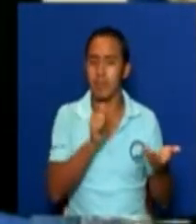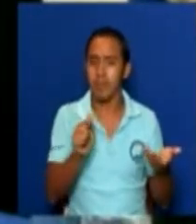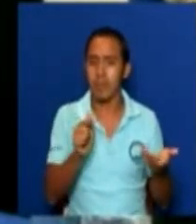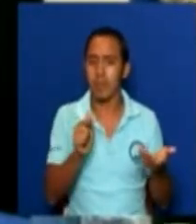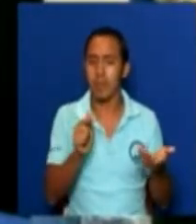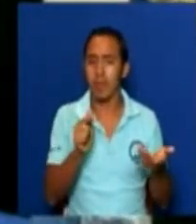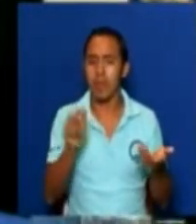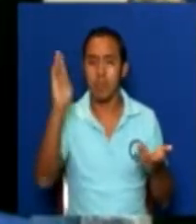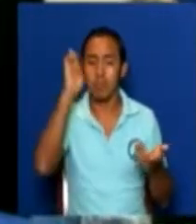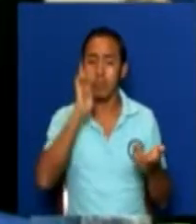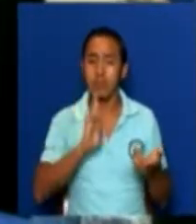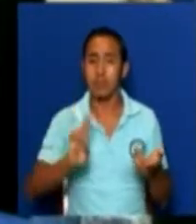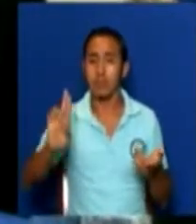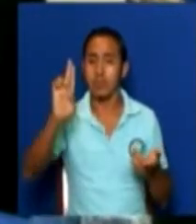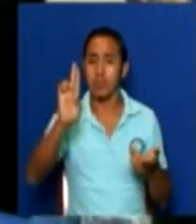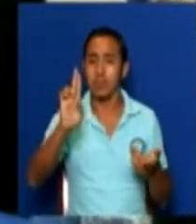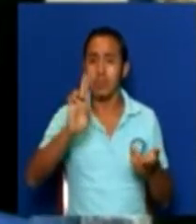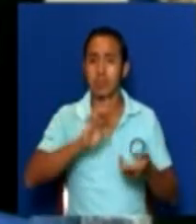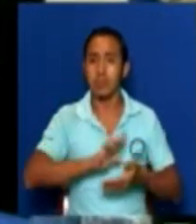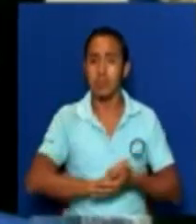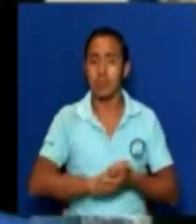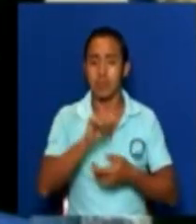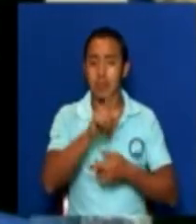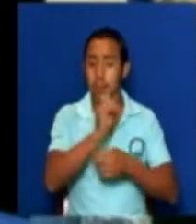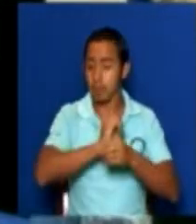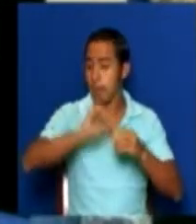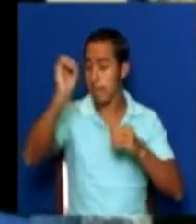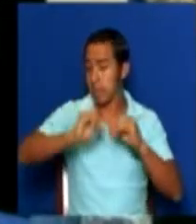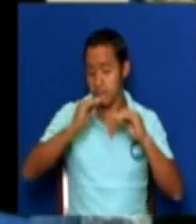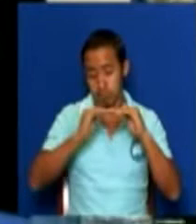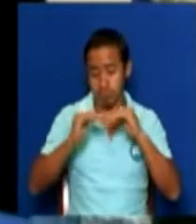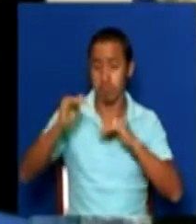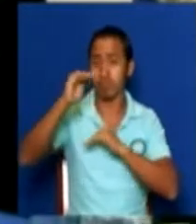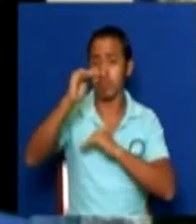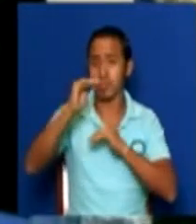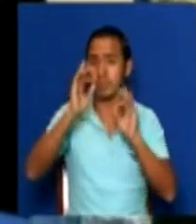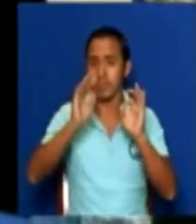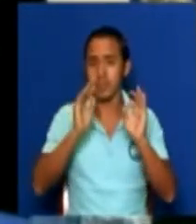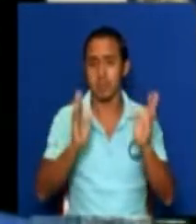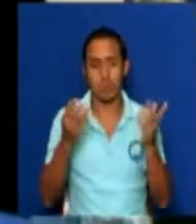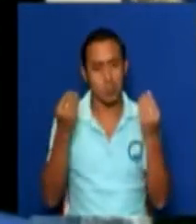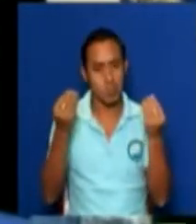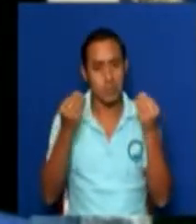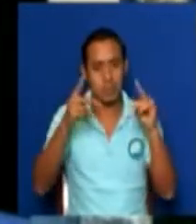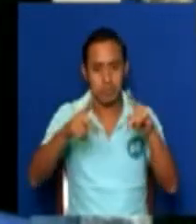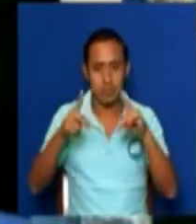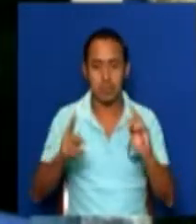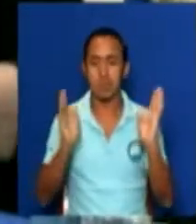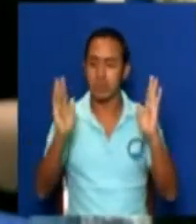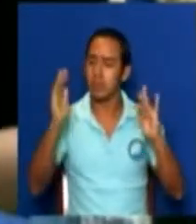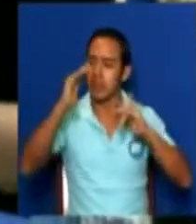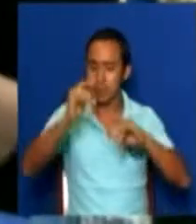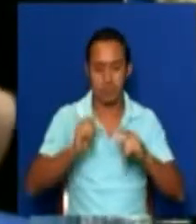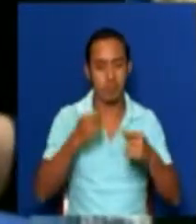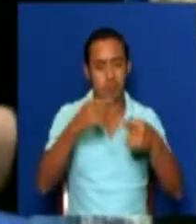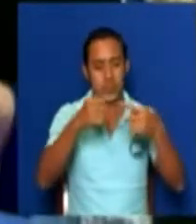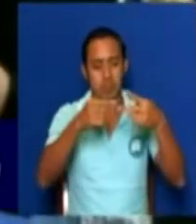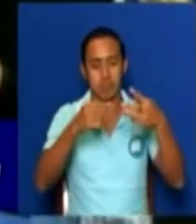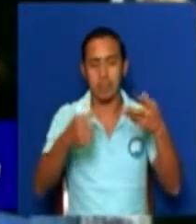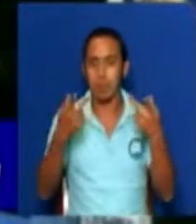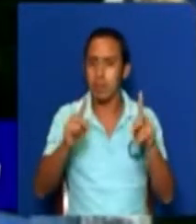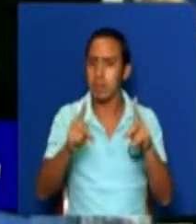que las universidades en un alto porcentaje están graduando profesionales que no